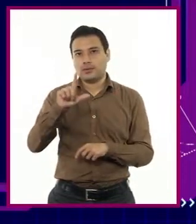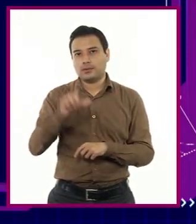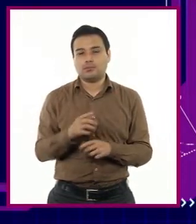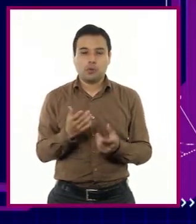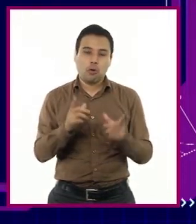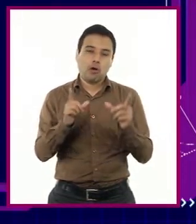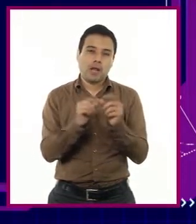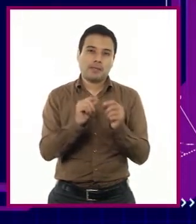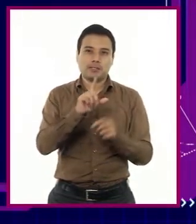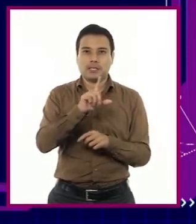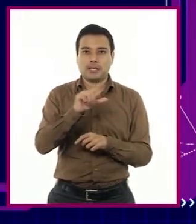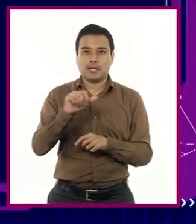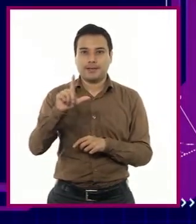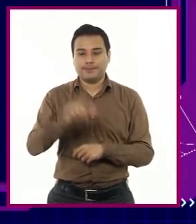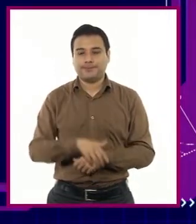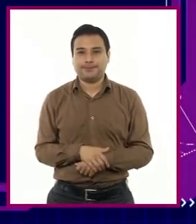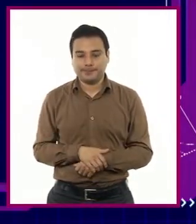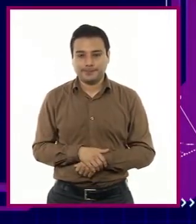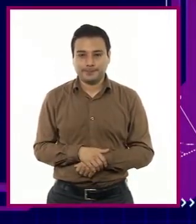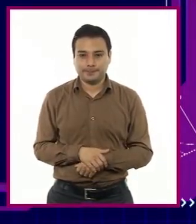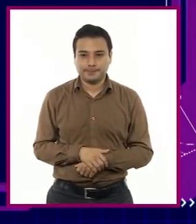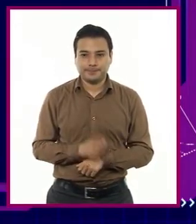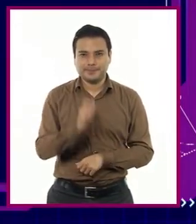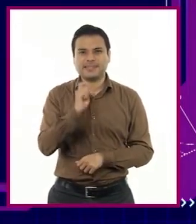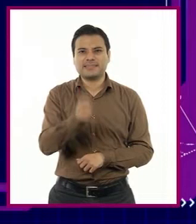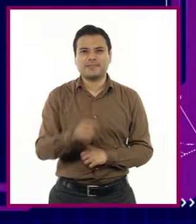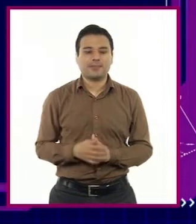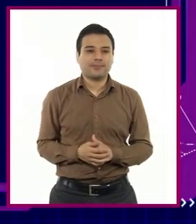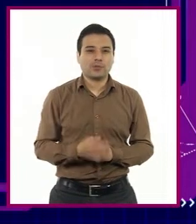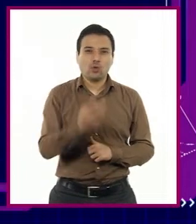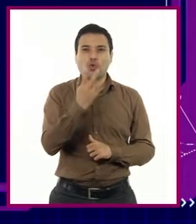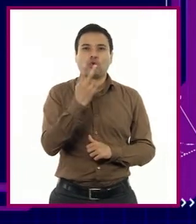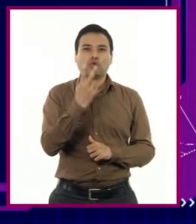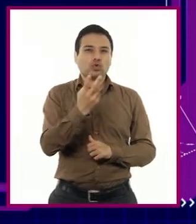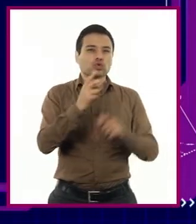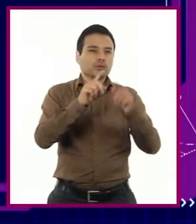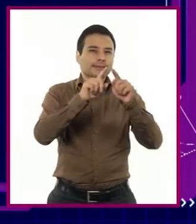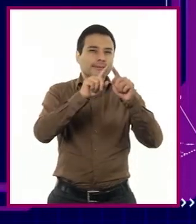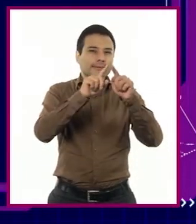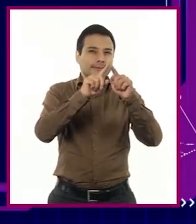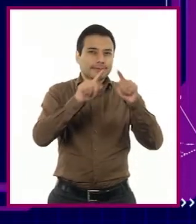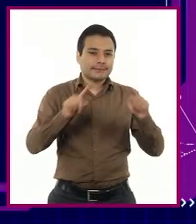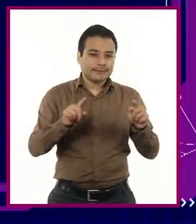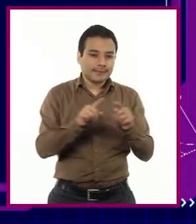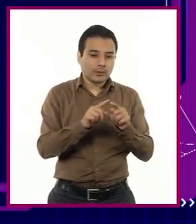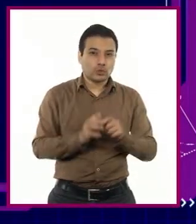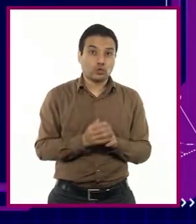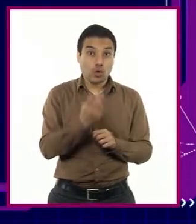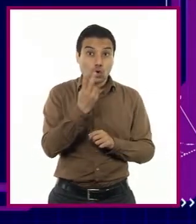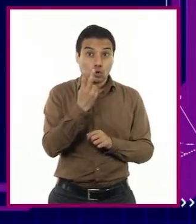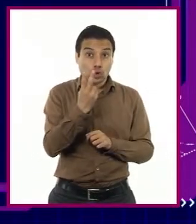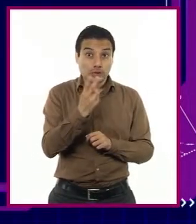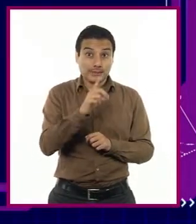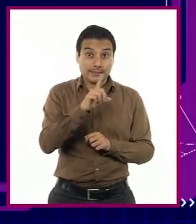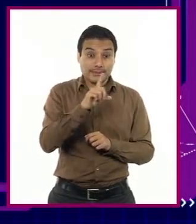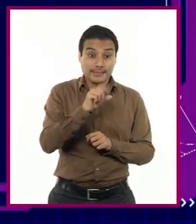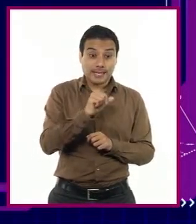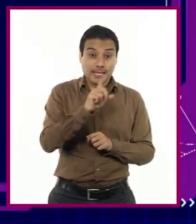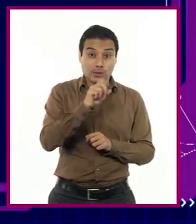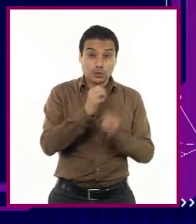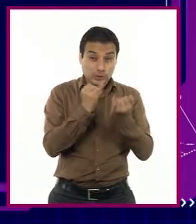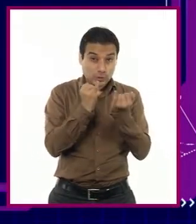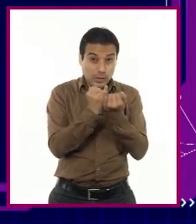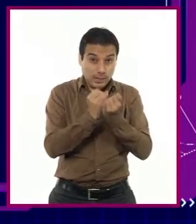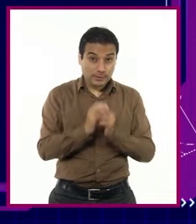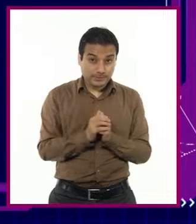LAL. Se refiere a que dos triángulos son congruentes si dos de sus lados correspondientes son iguales